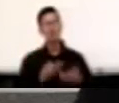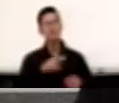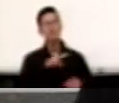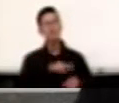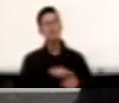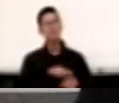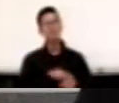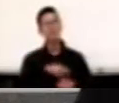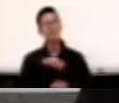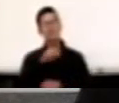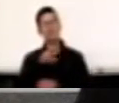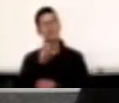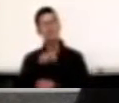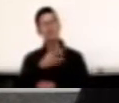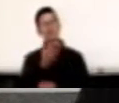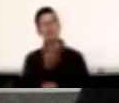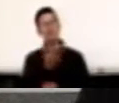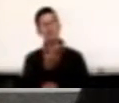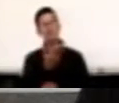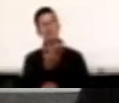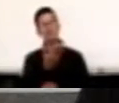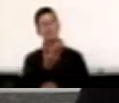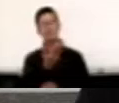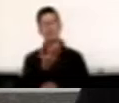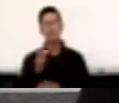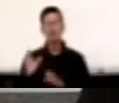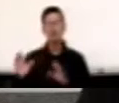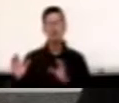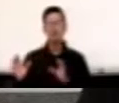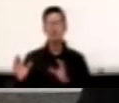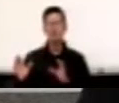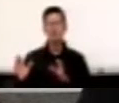Martiñón, que el día de hoy nos acompaña, él es parte del cuerpo